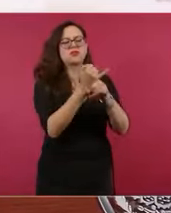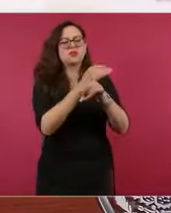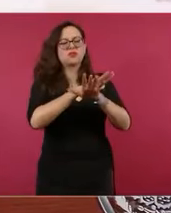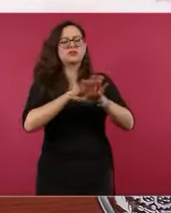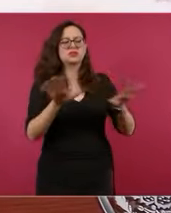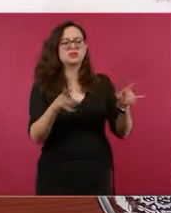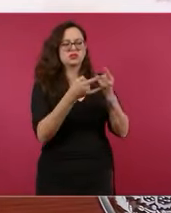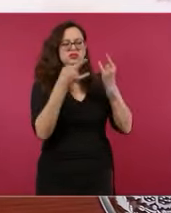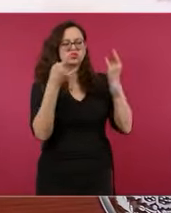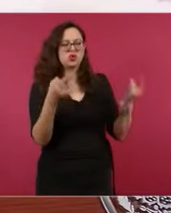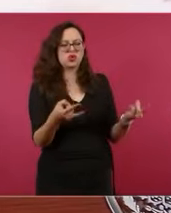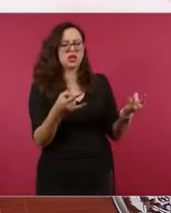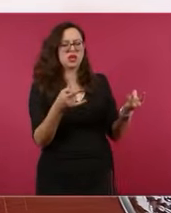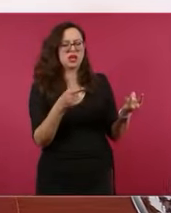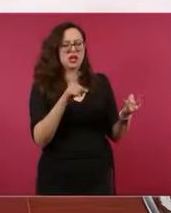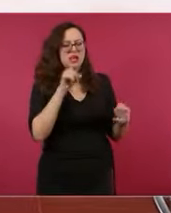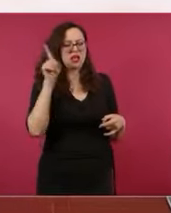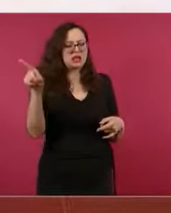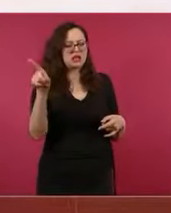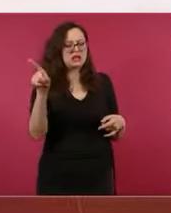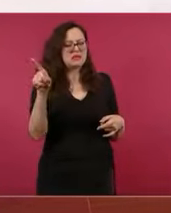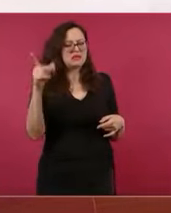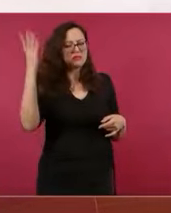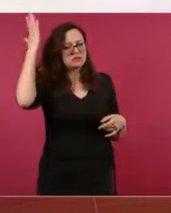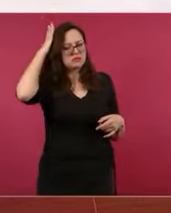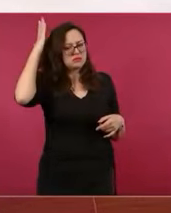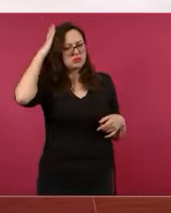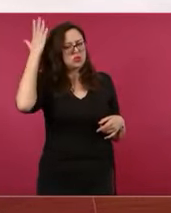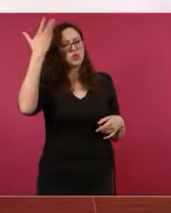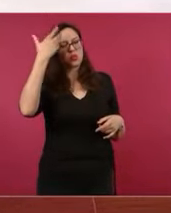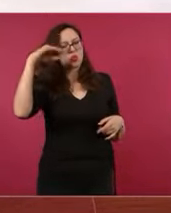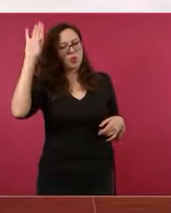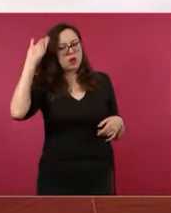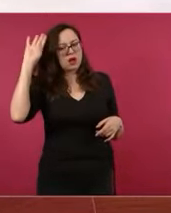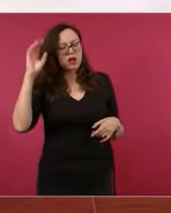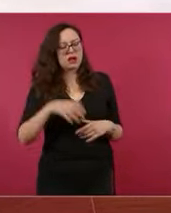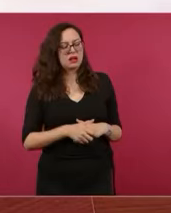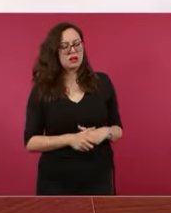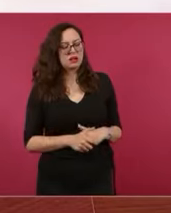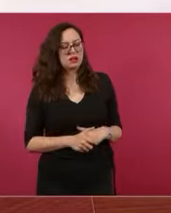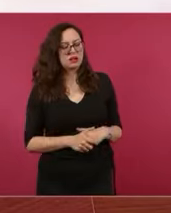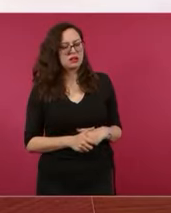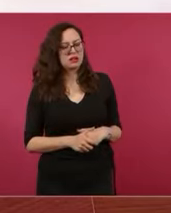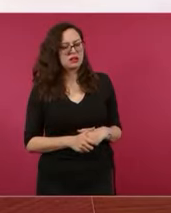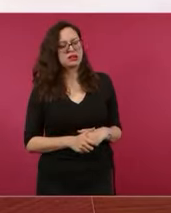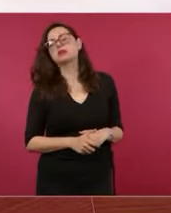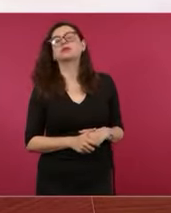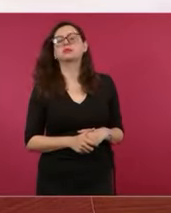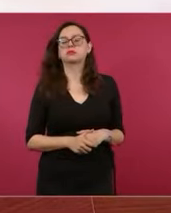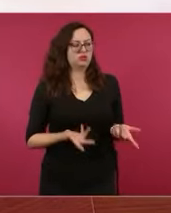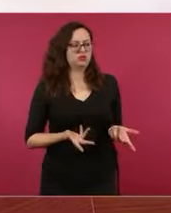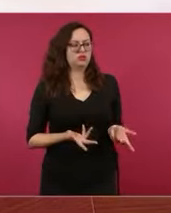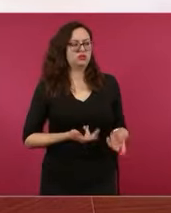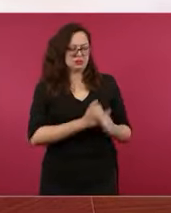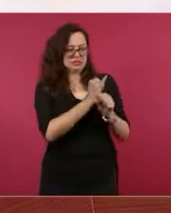de expresidente de Cuba o dirigente político cubano. Sí, hablaba yo del